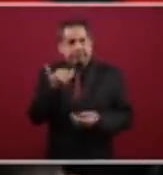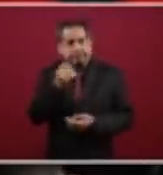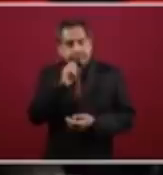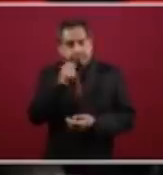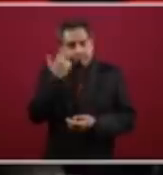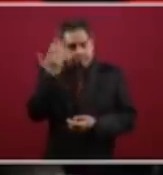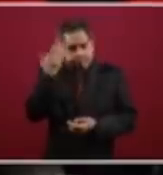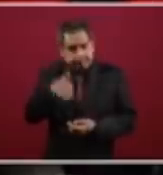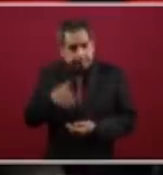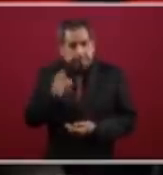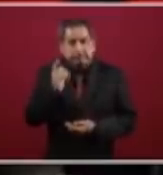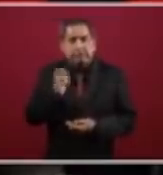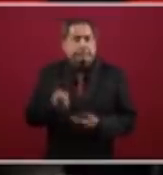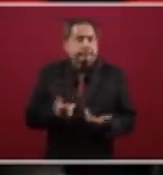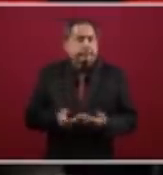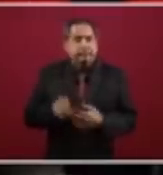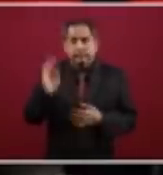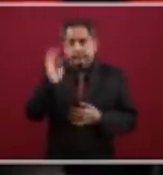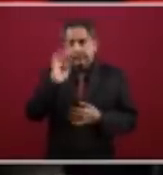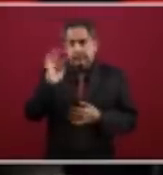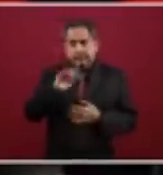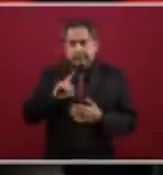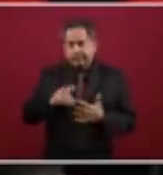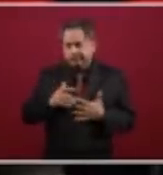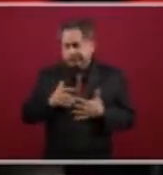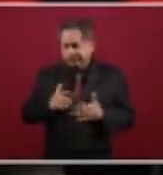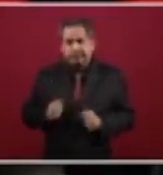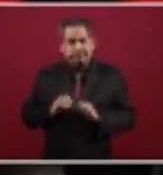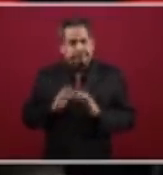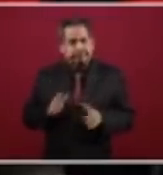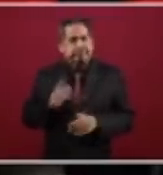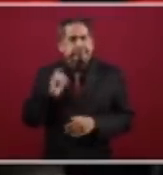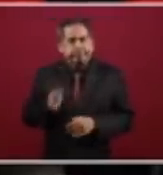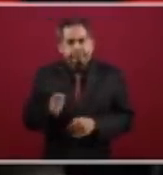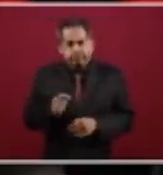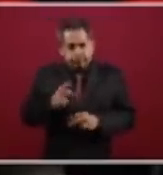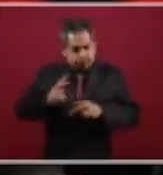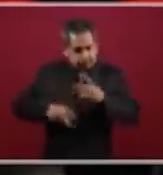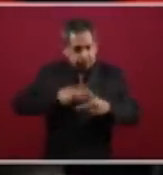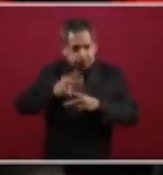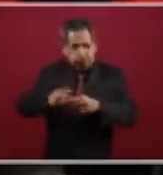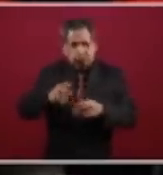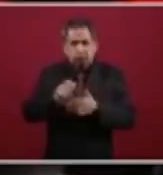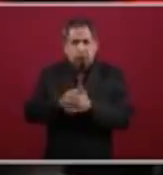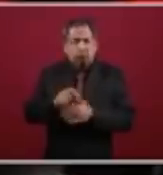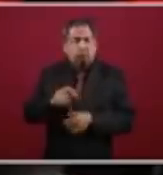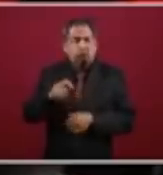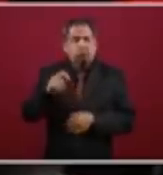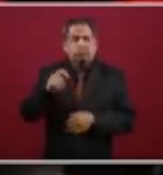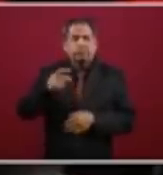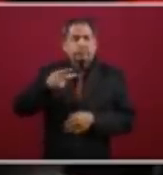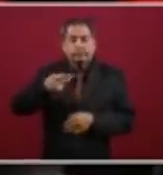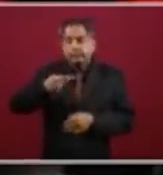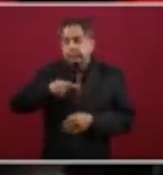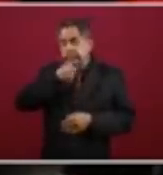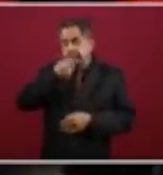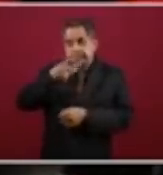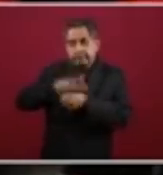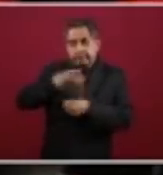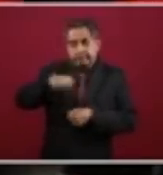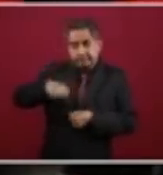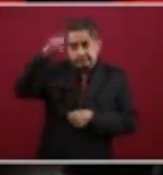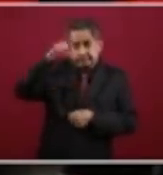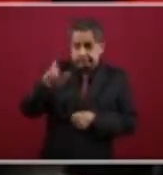si quisiera yo entender bien, ¿va a haber o no un retroactivo a las personas de la tercera edad que